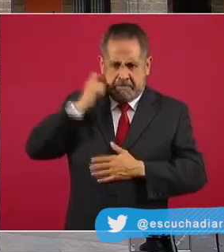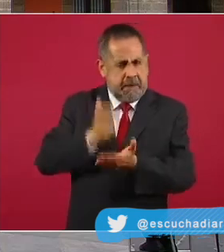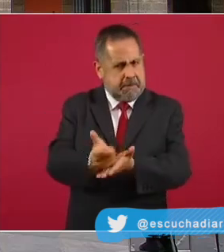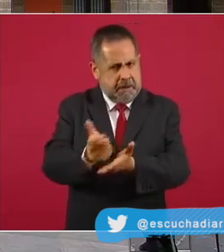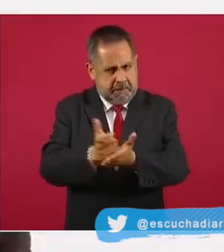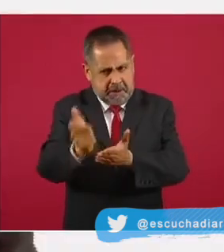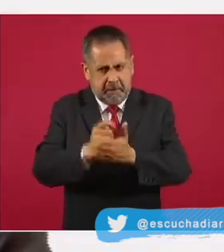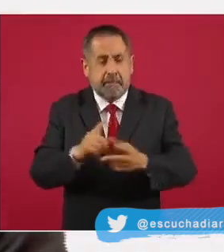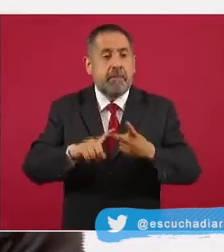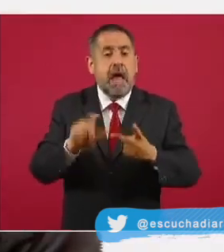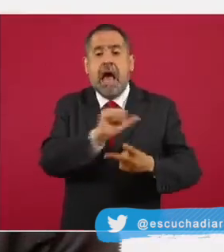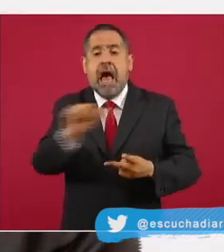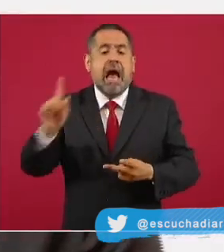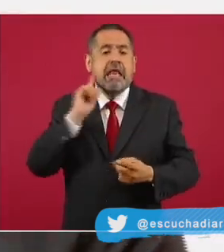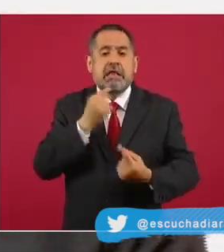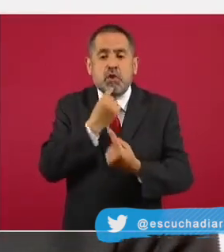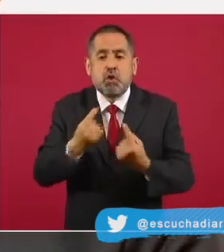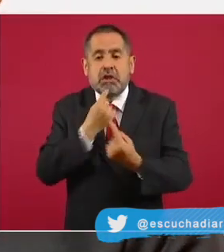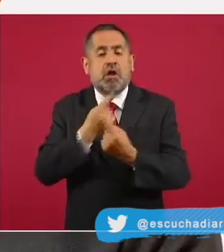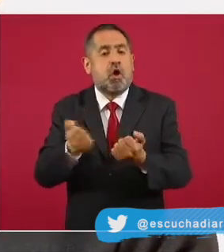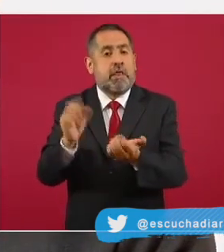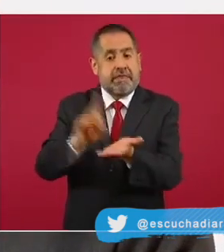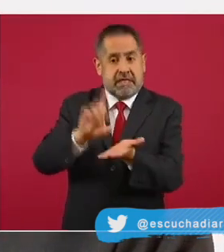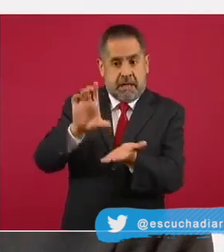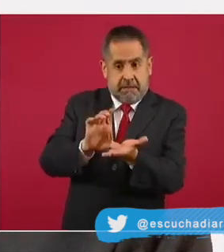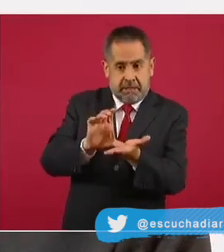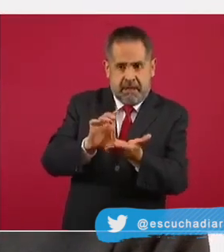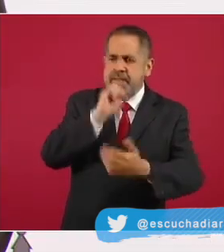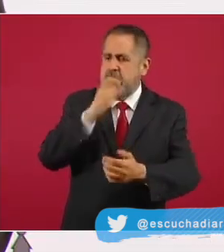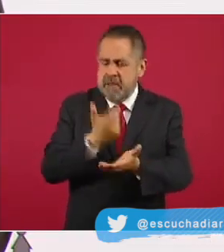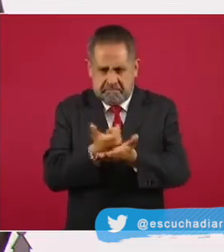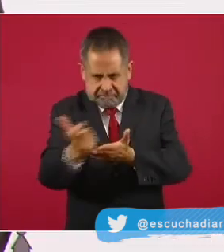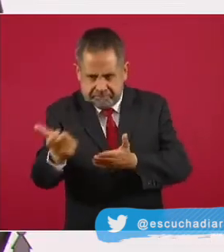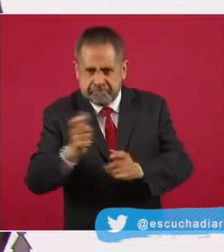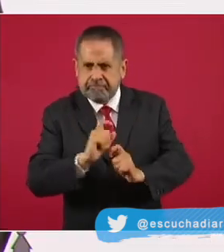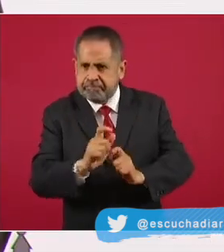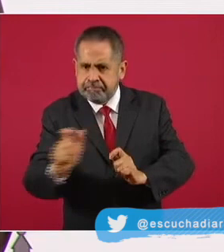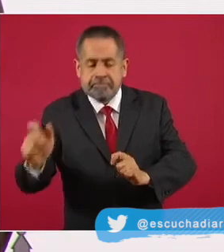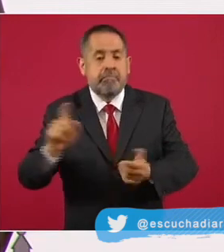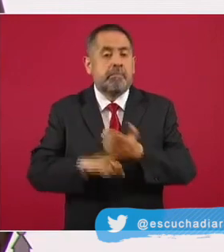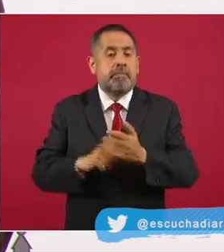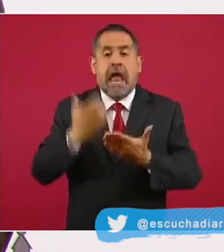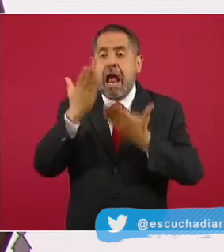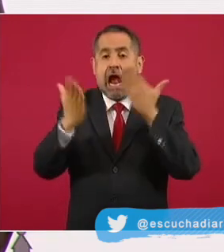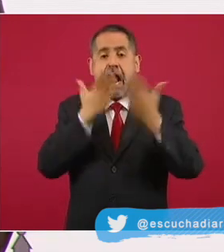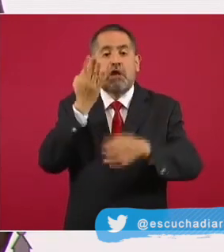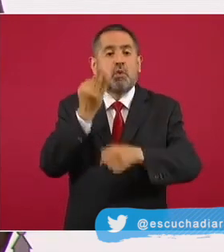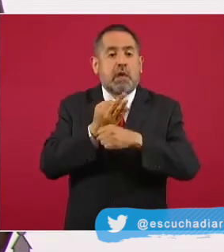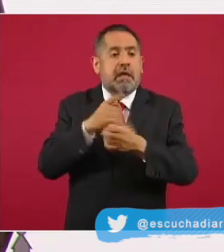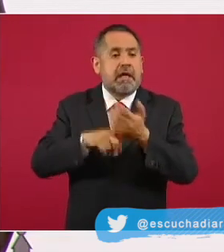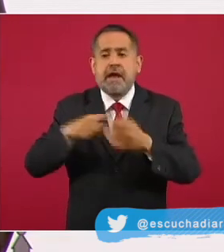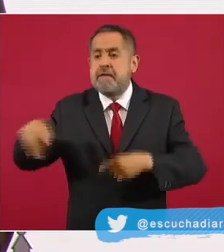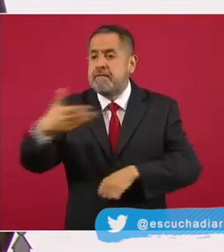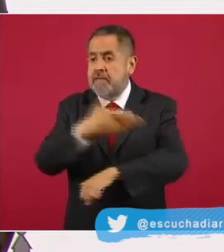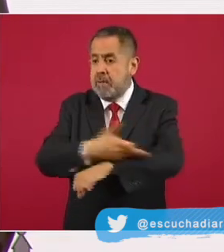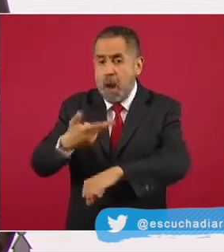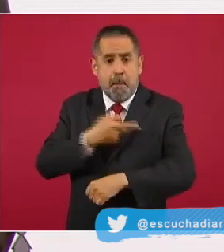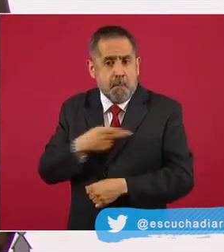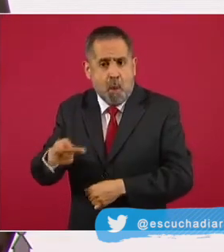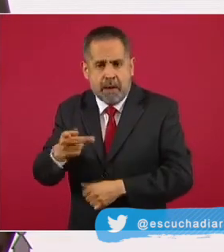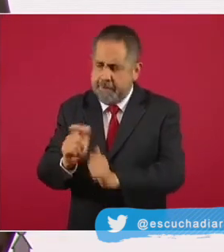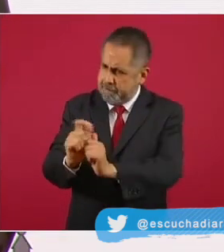a niñas y niños con discapacidad, la entrega de becas a estudiantes de familias pobres y la